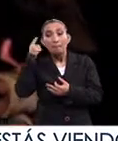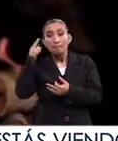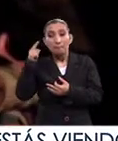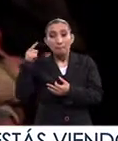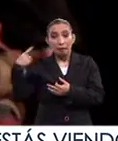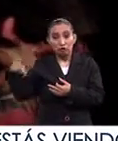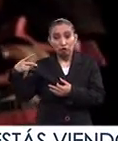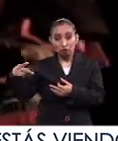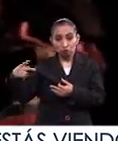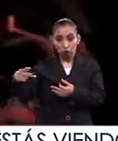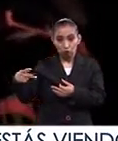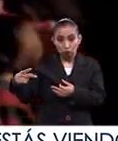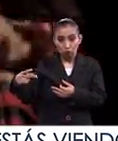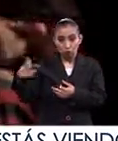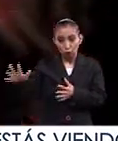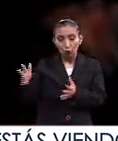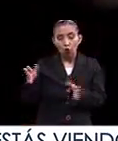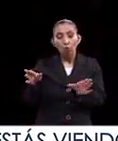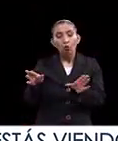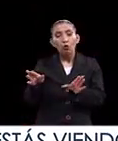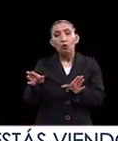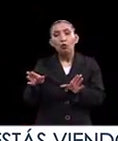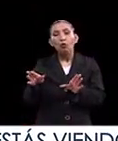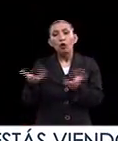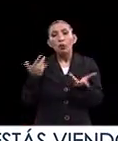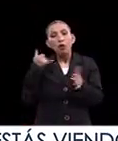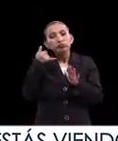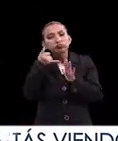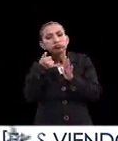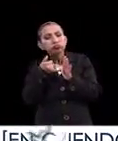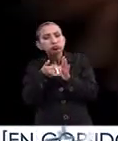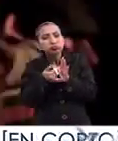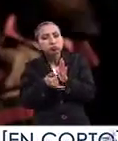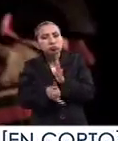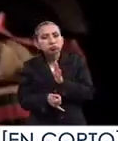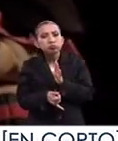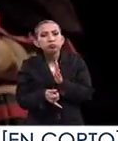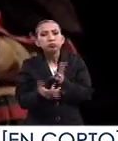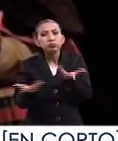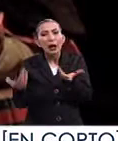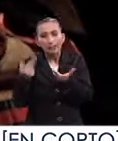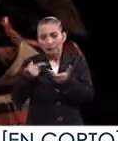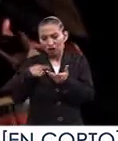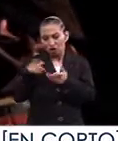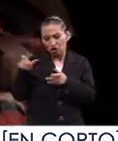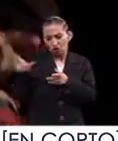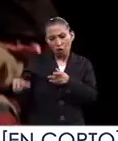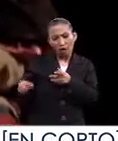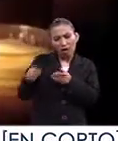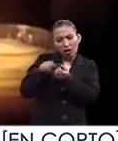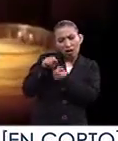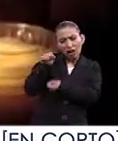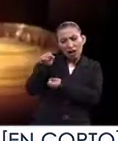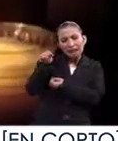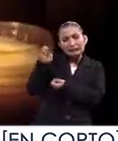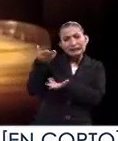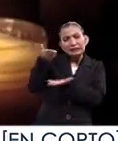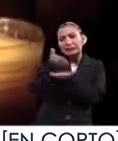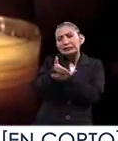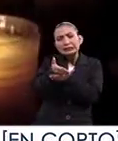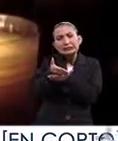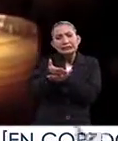para, de alguna manera, profundizar en el personaje,